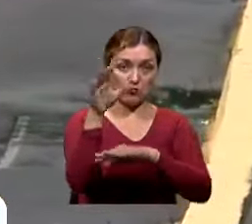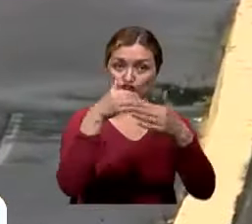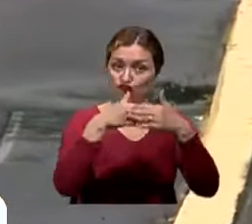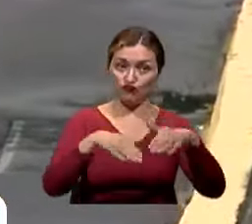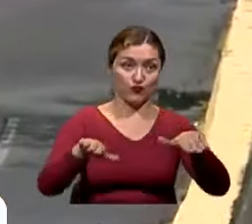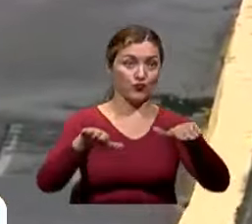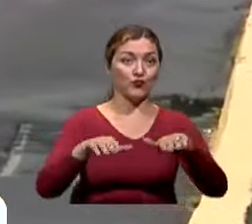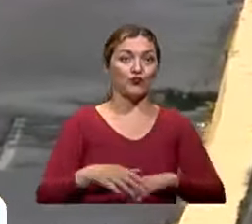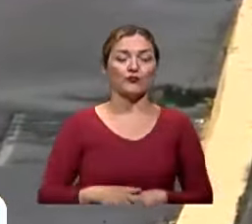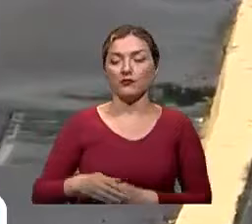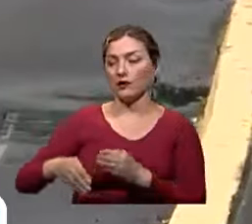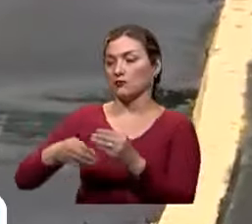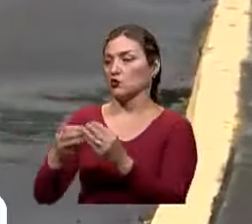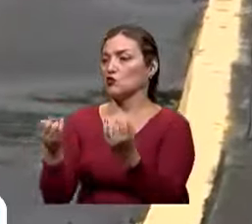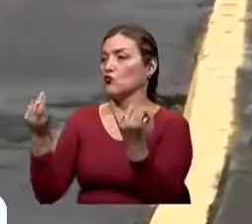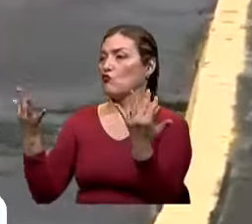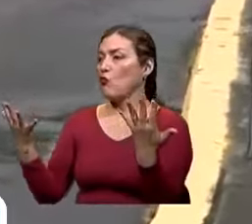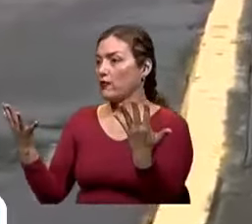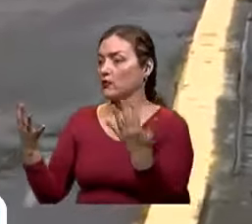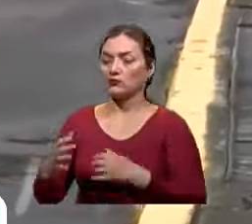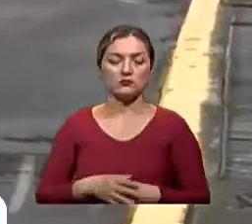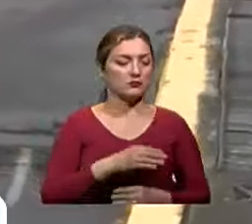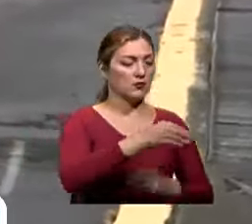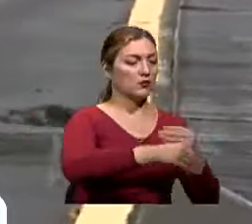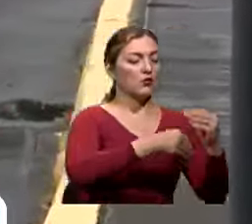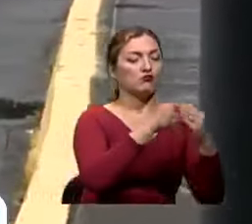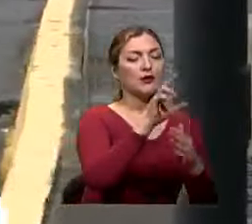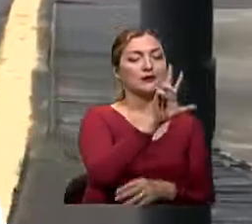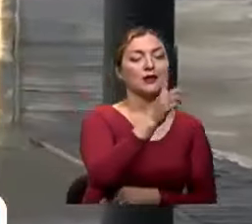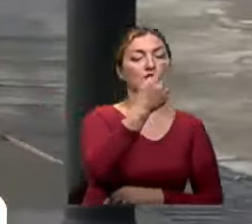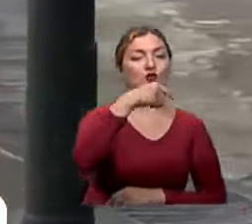El monto de inversión de este contrato es de